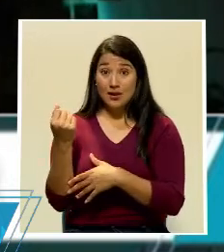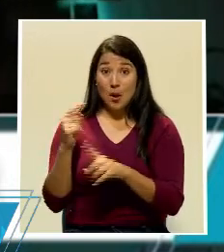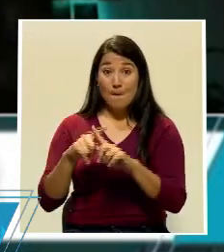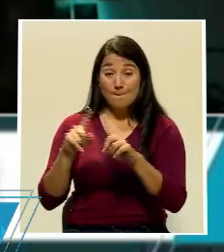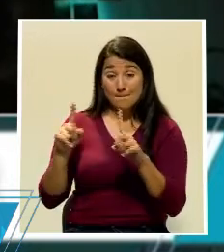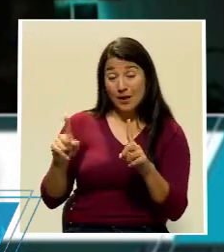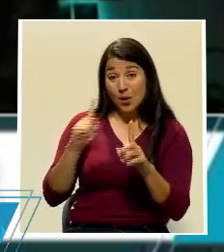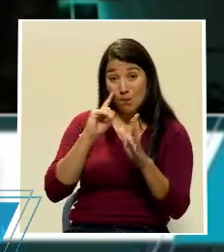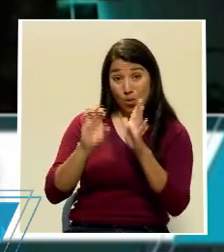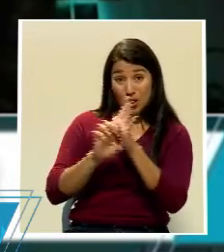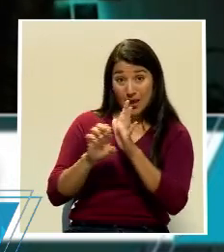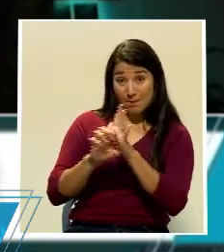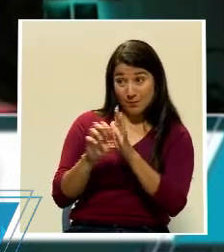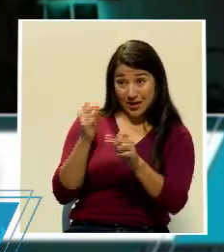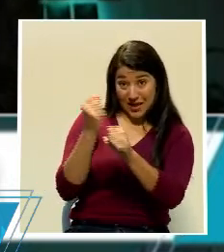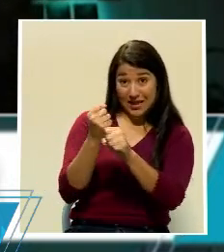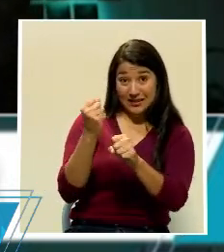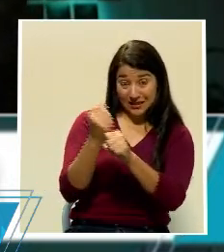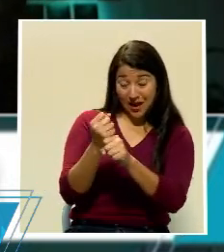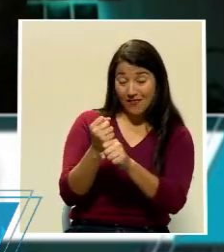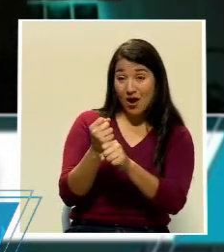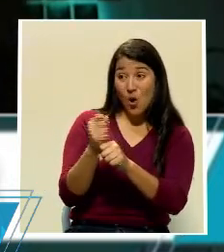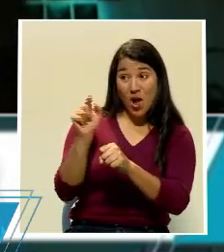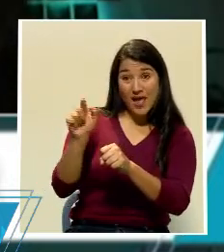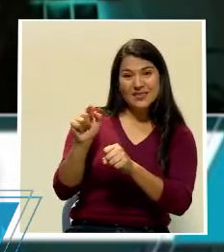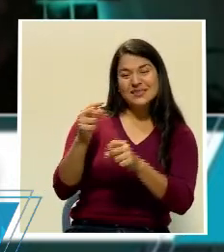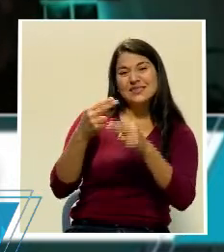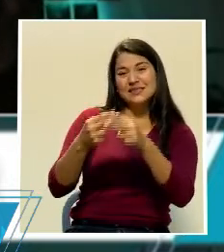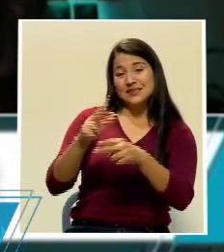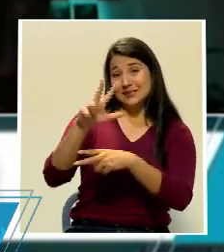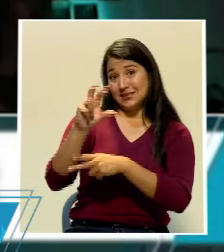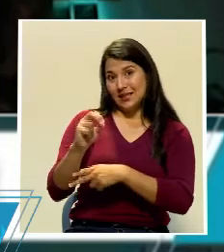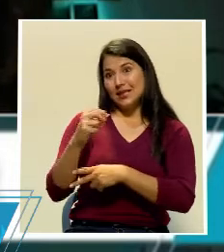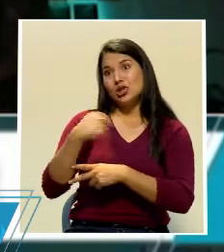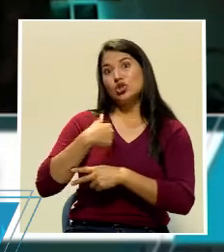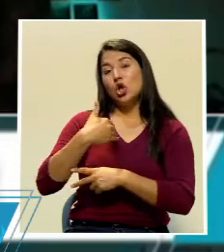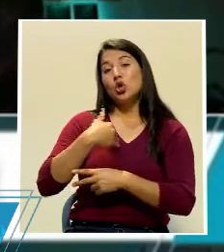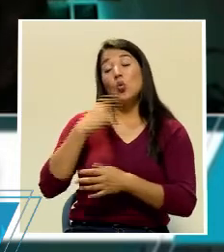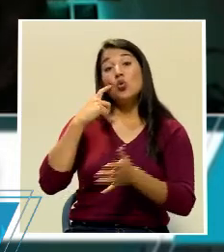sido por el que más reconocimiento he